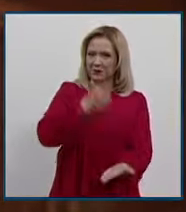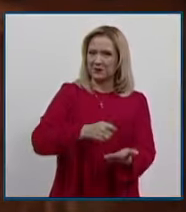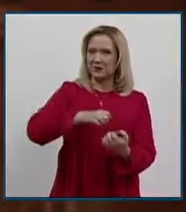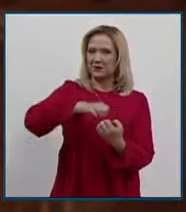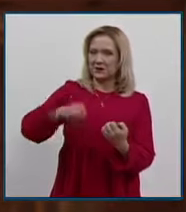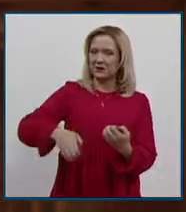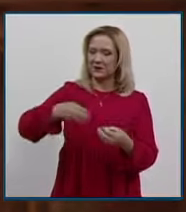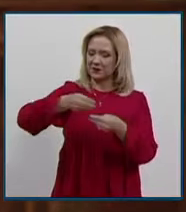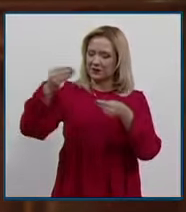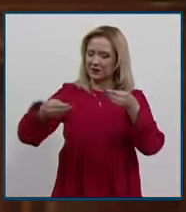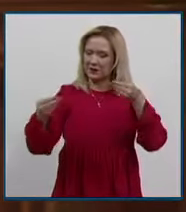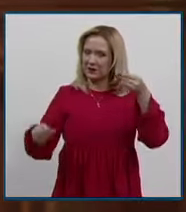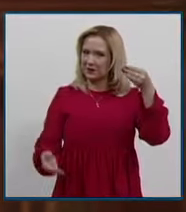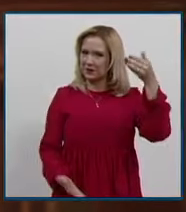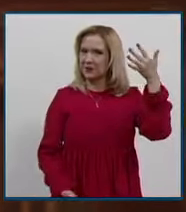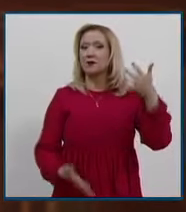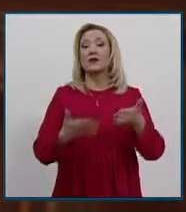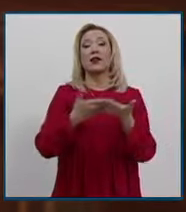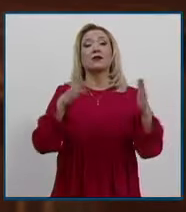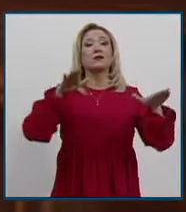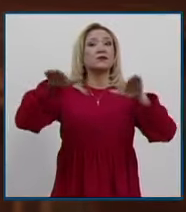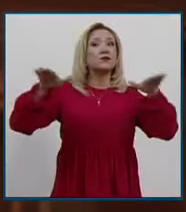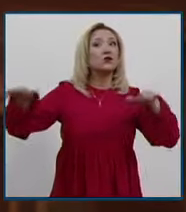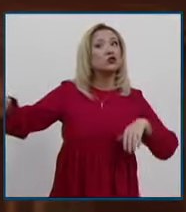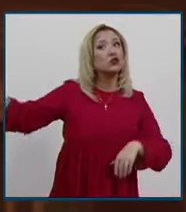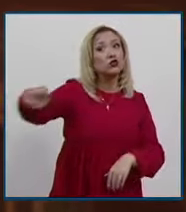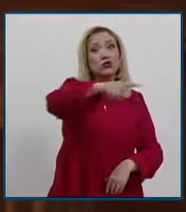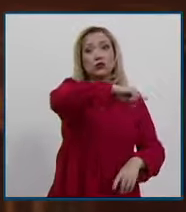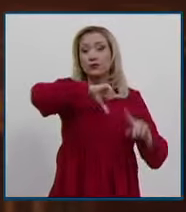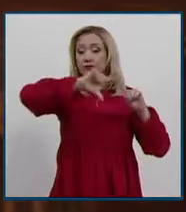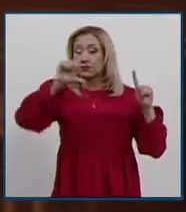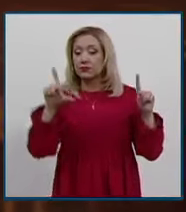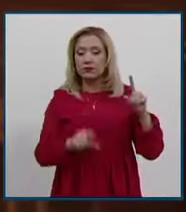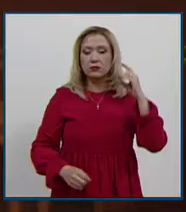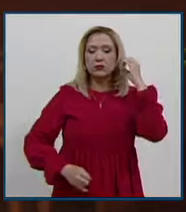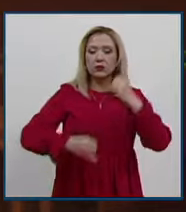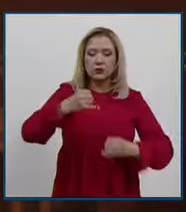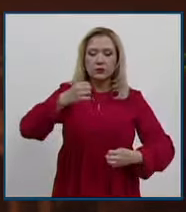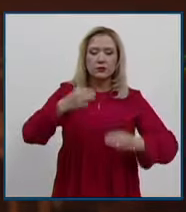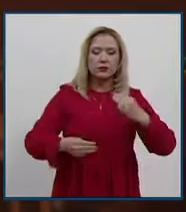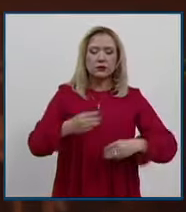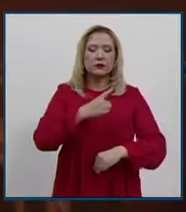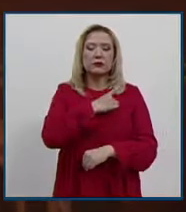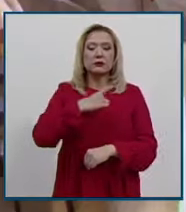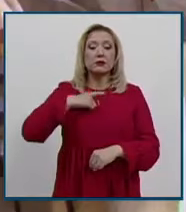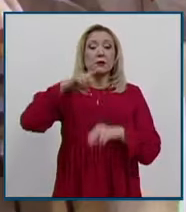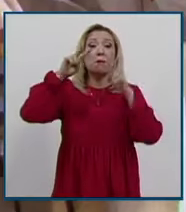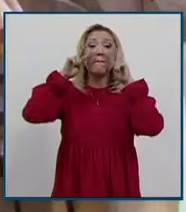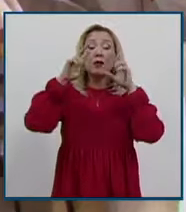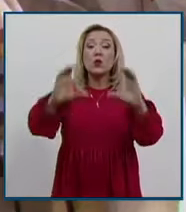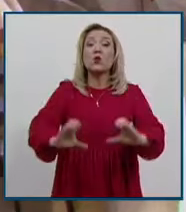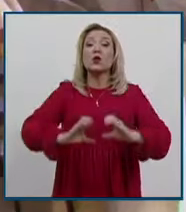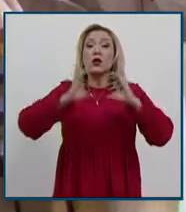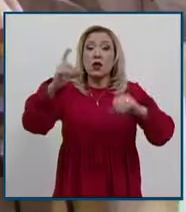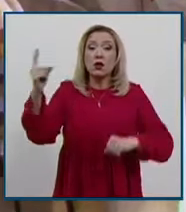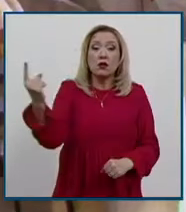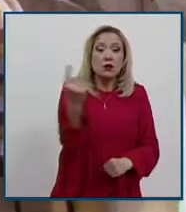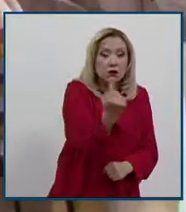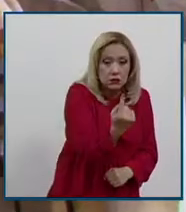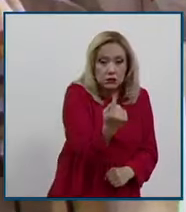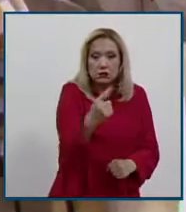farjat llamó a las personas impartidoras de Justicia del país a adoptar enfoques diferenciados para hacer frente a la